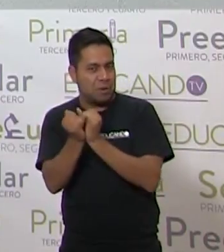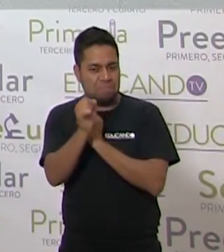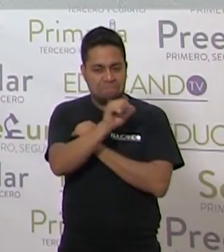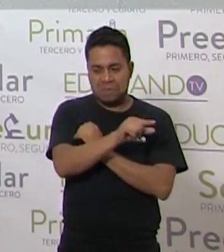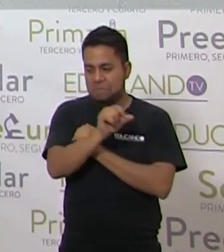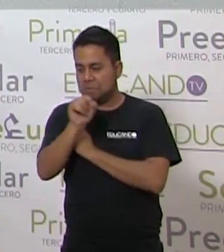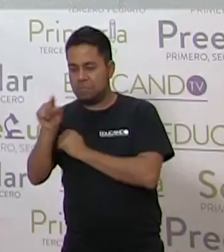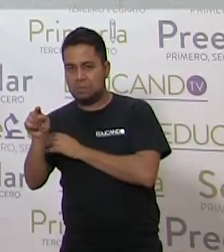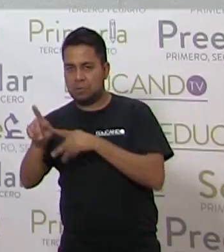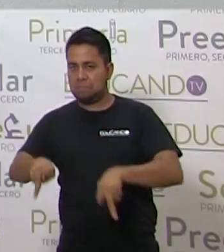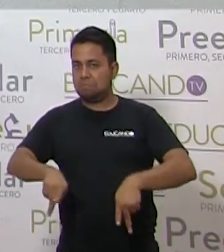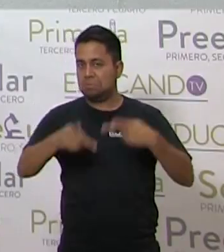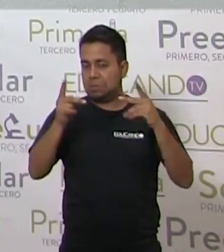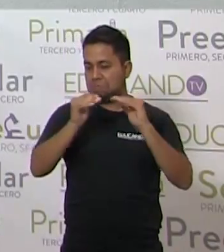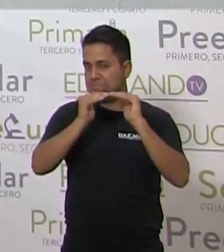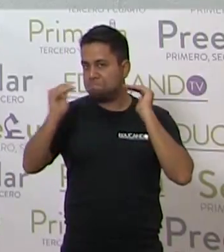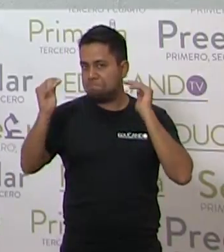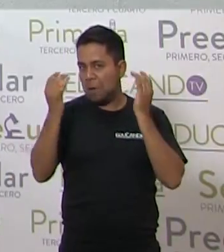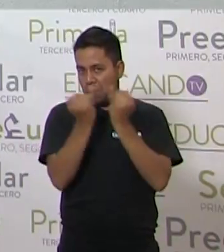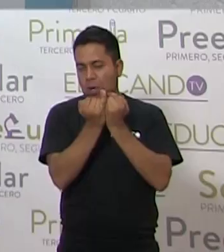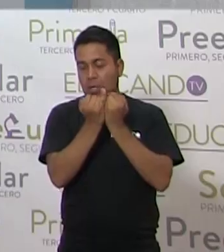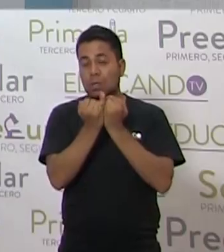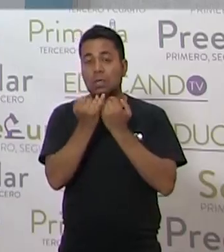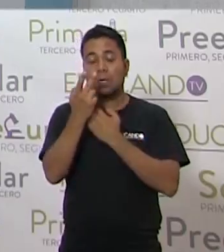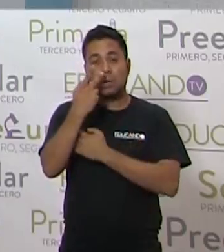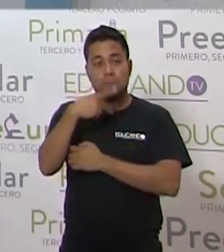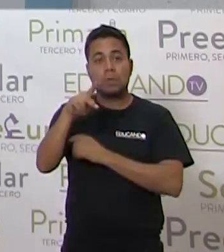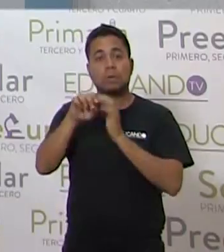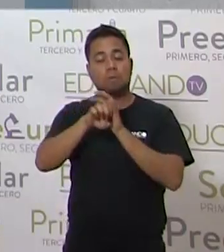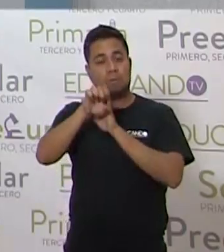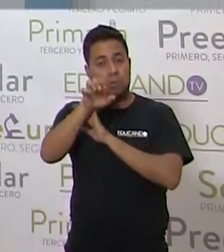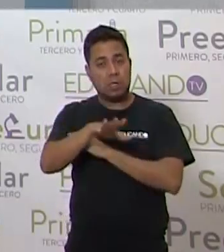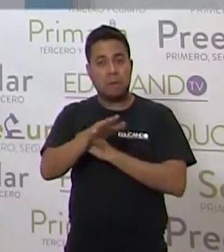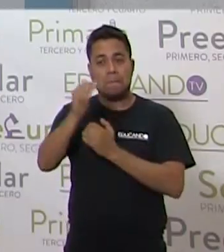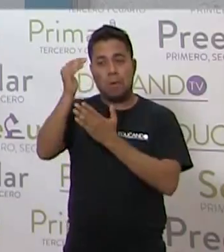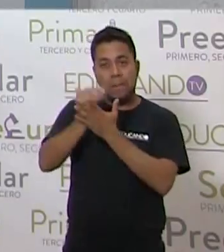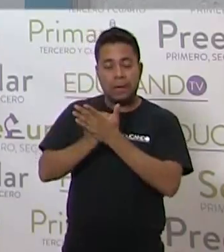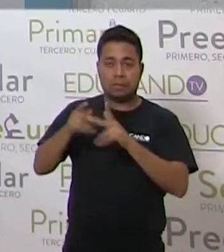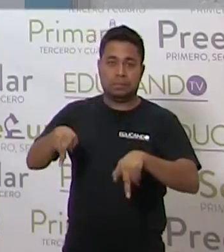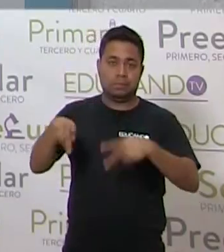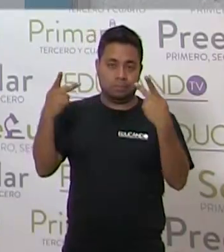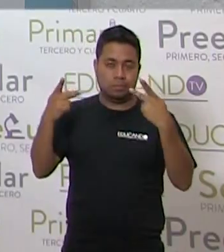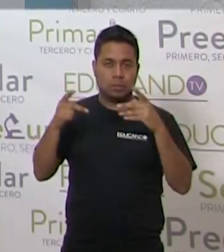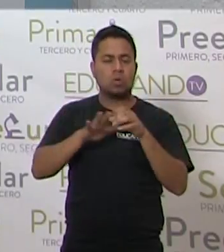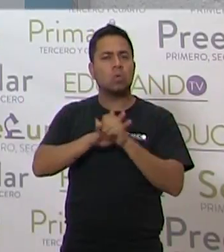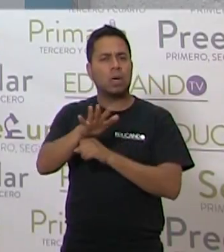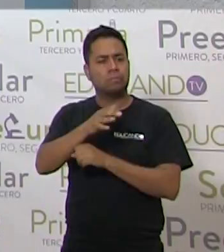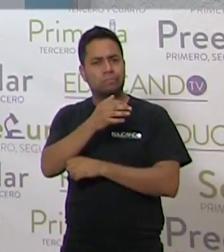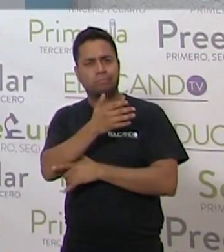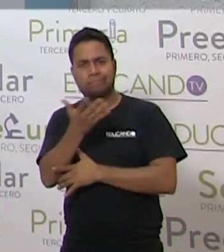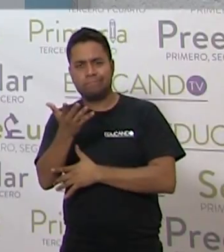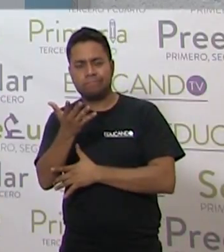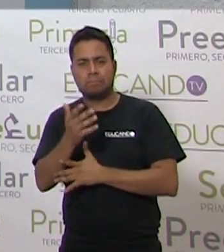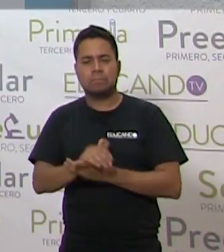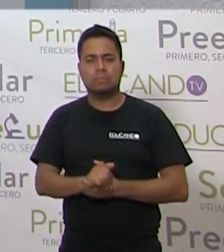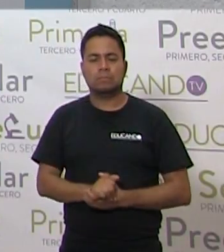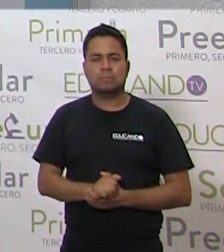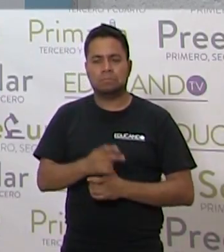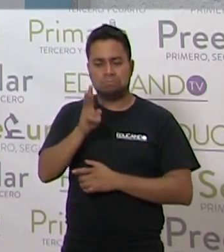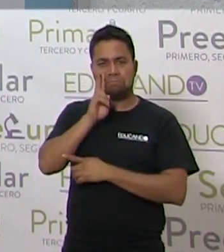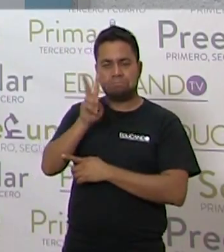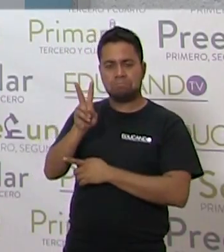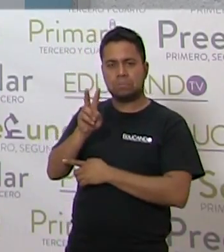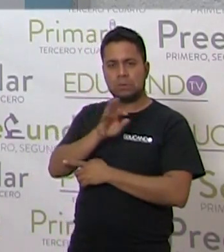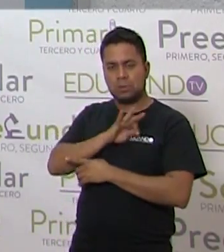cantidad en la misma proporción pero son las que menos se vendieron y cuáles son podemos observar que aquí